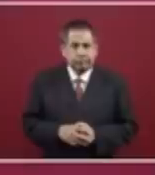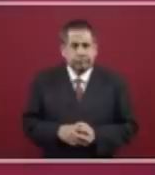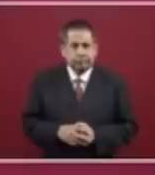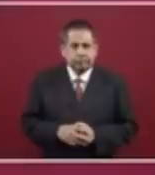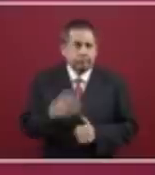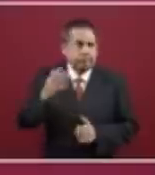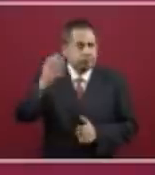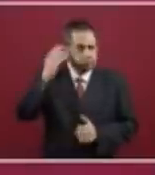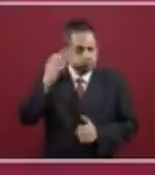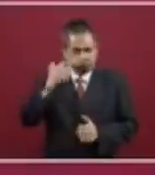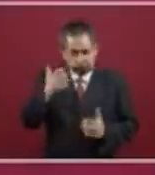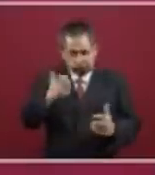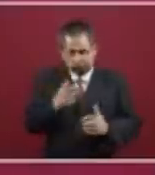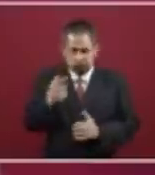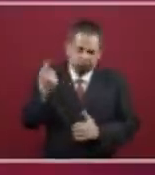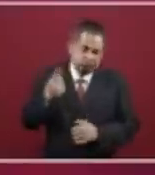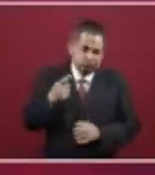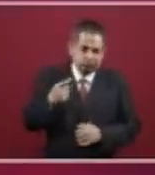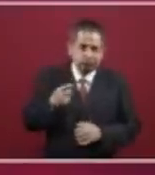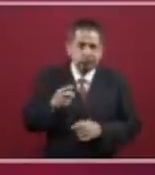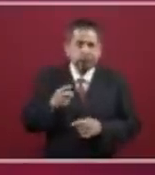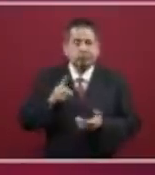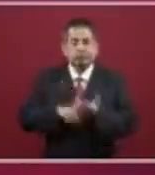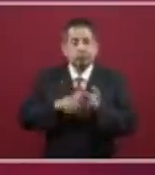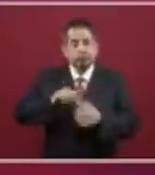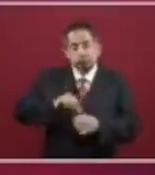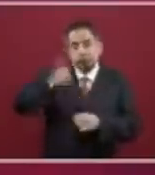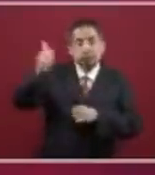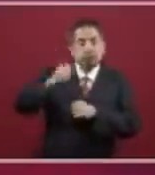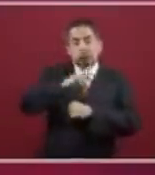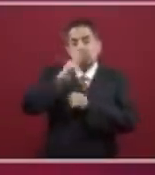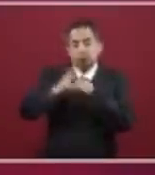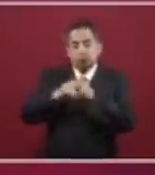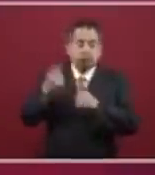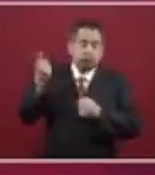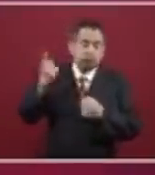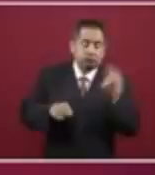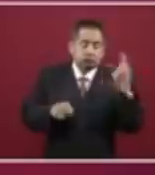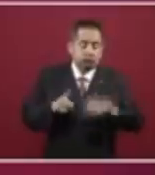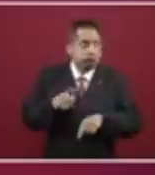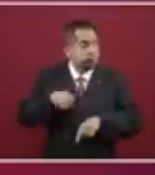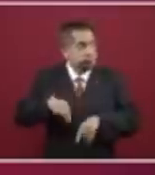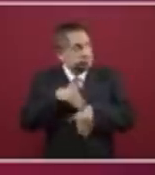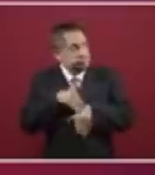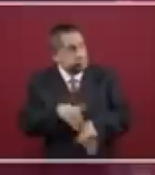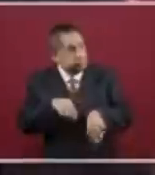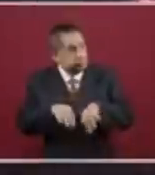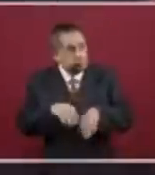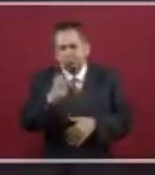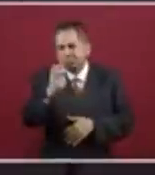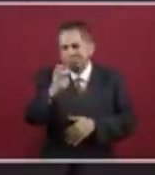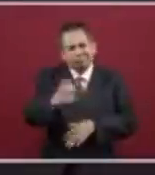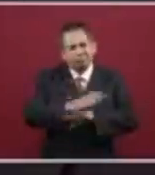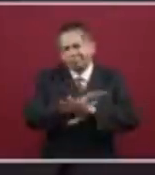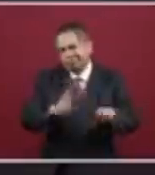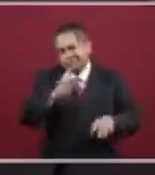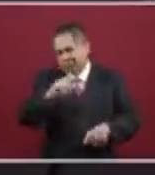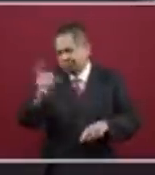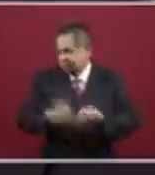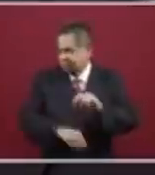llevó a cabo desde el extranjero. Ya nada más por ese simple hecho